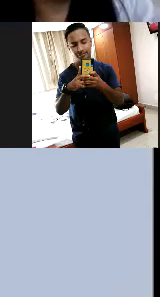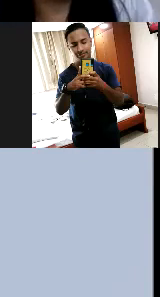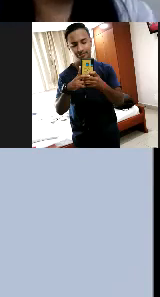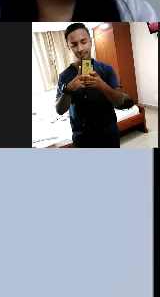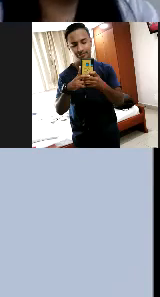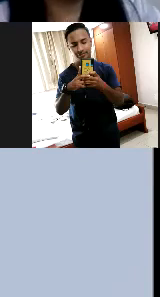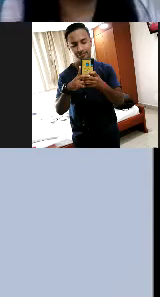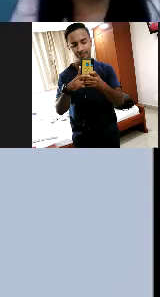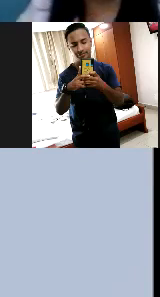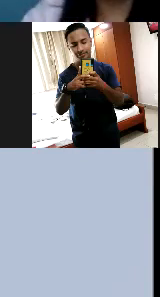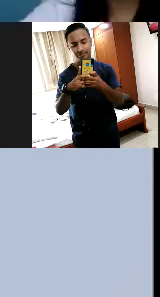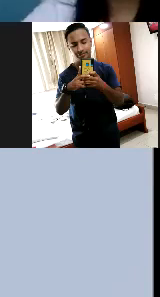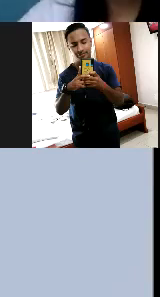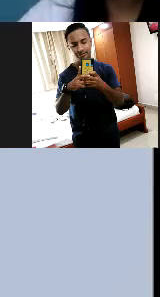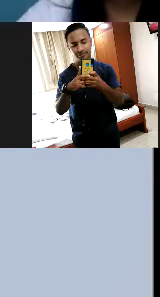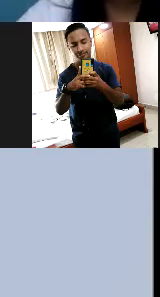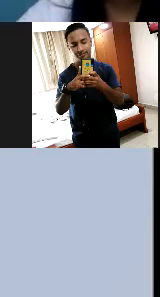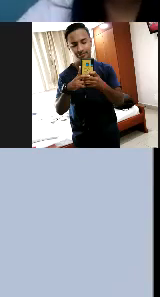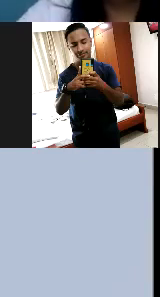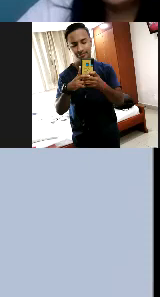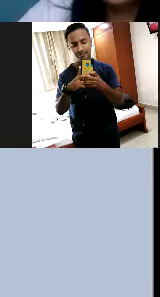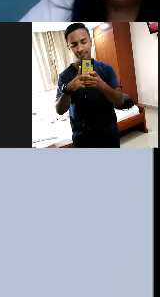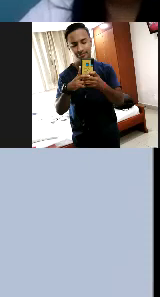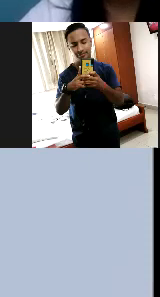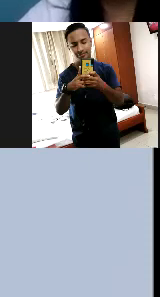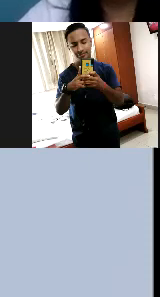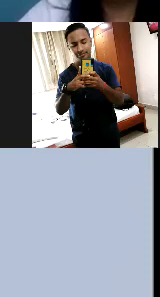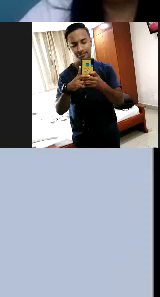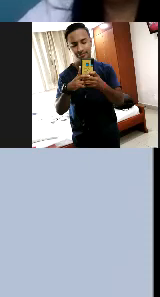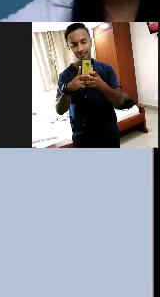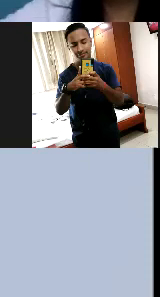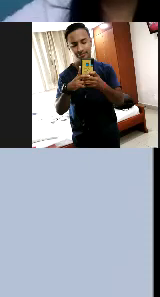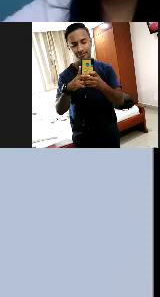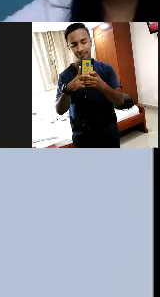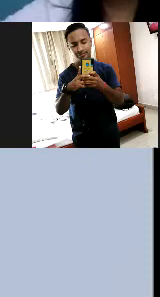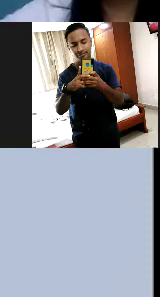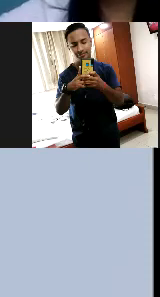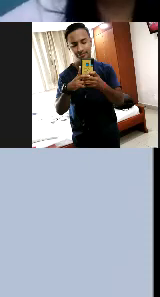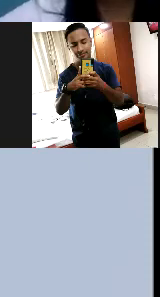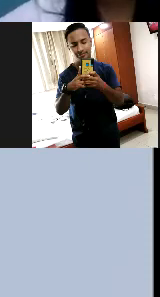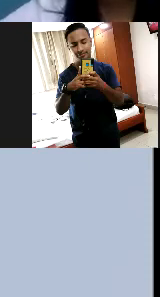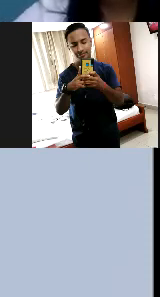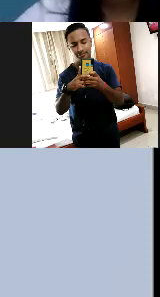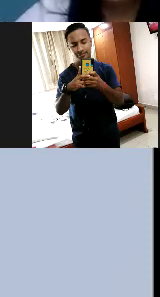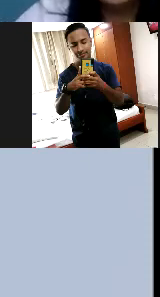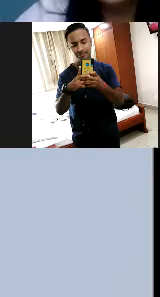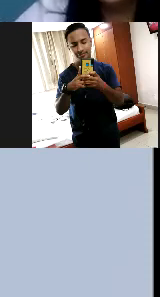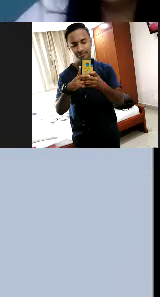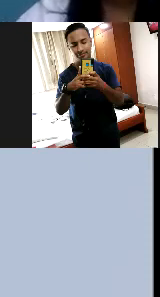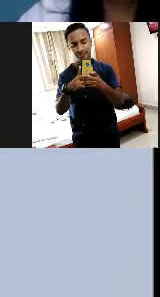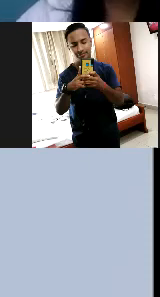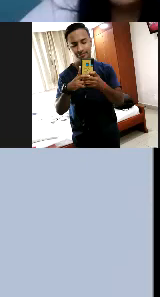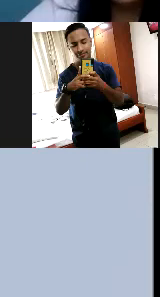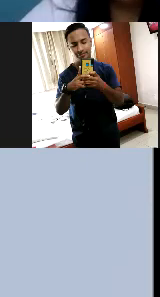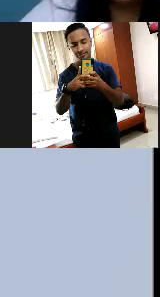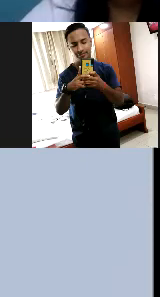hasta estabilizarle al paciente. Si es que y ya su riñón está con graves